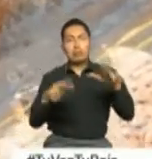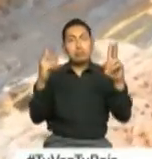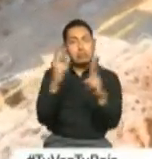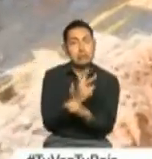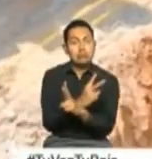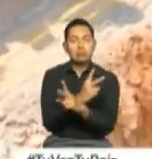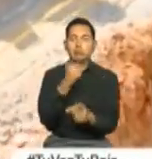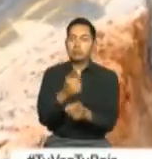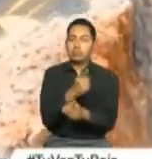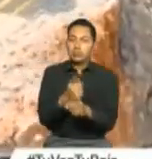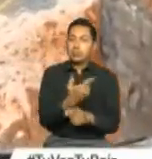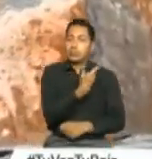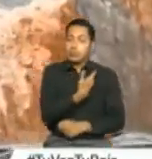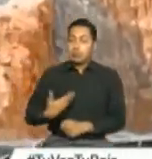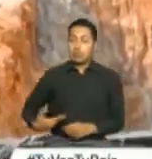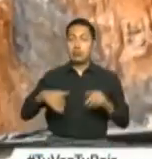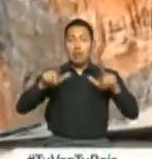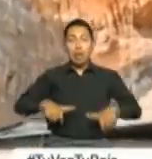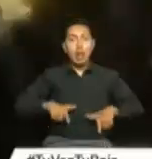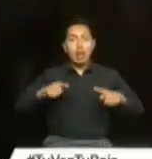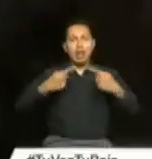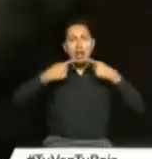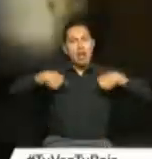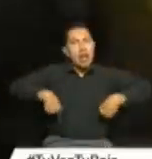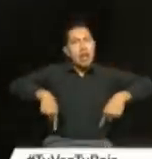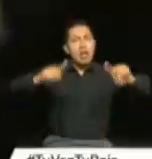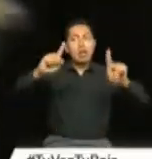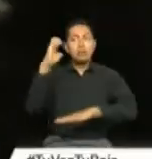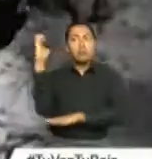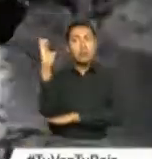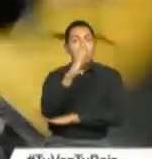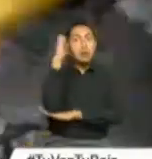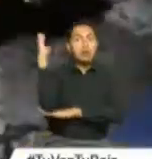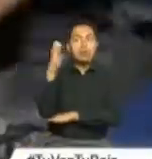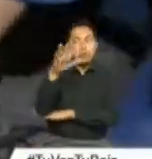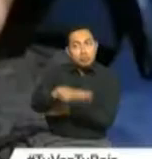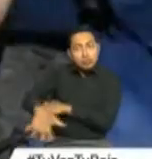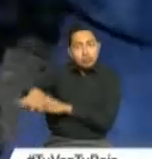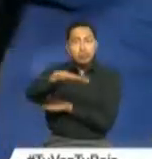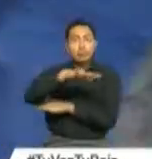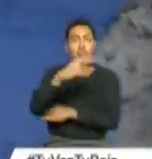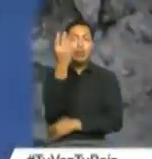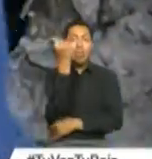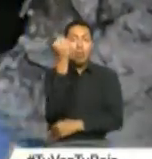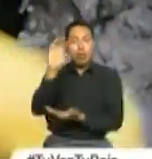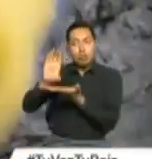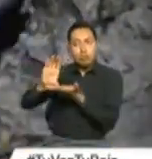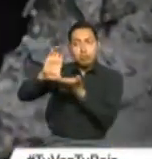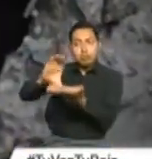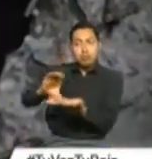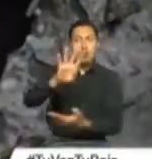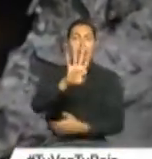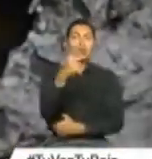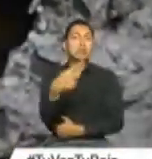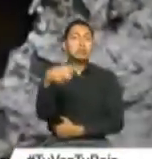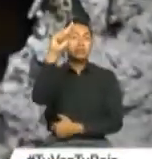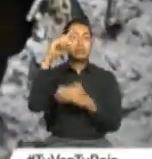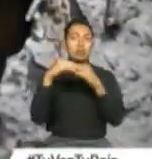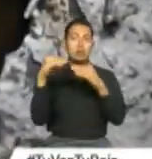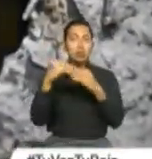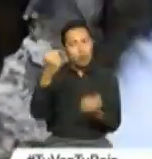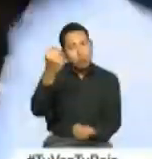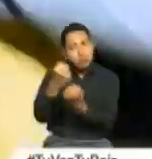cual el presidente Moreno decretó el estado de excepción para la localidad y asignó un presupuesto inicial de $4 millones